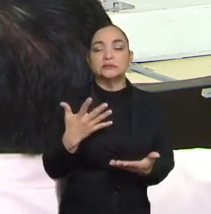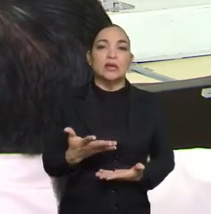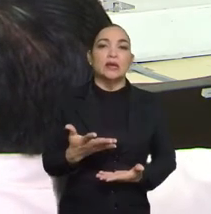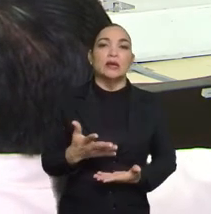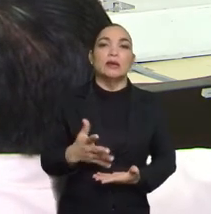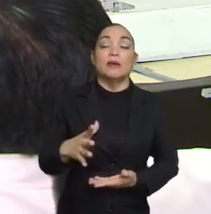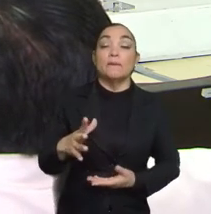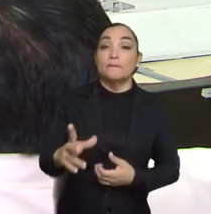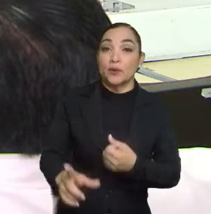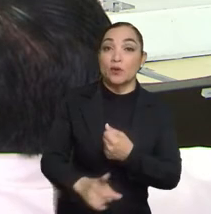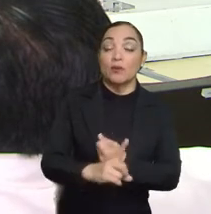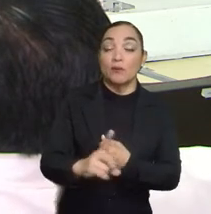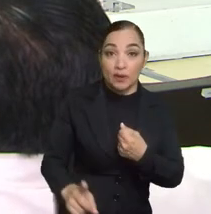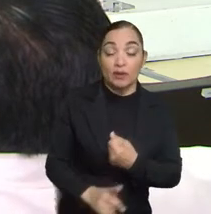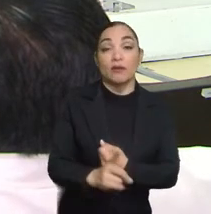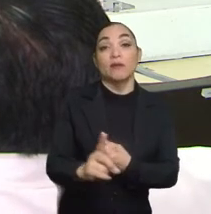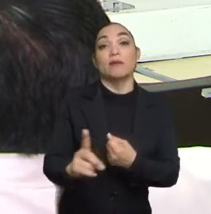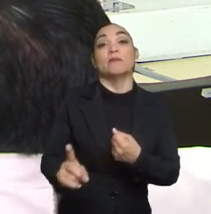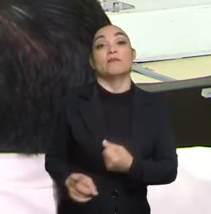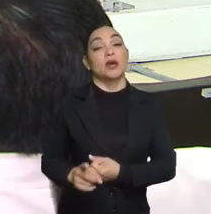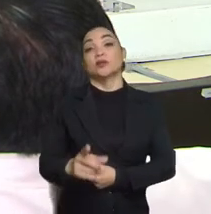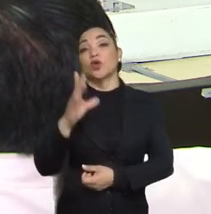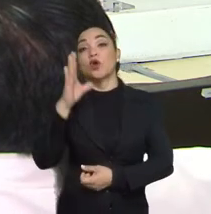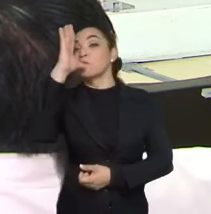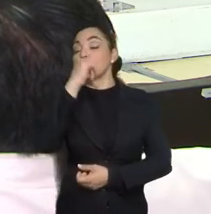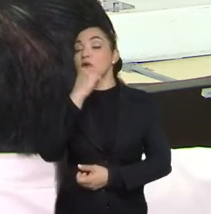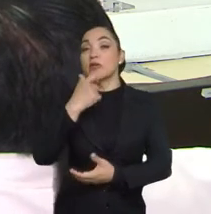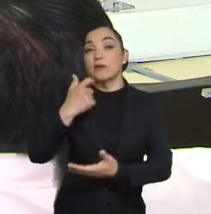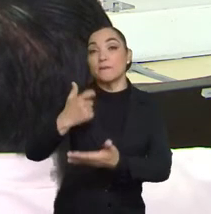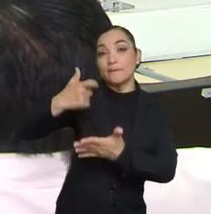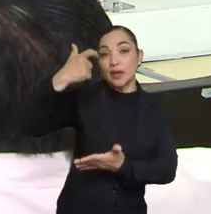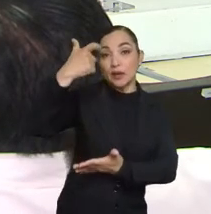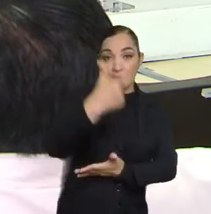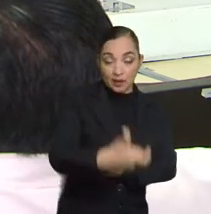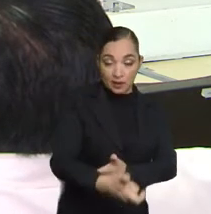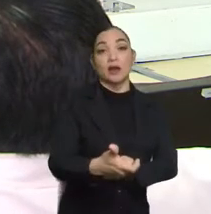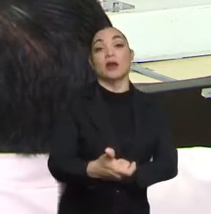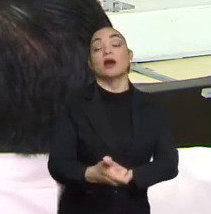falta de pago y que en algún momento han querido quizá vender su vehículo, pero no lo pueden vender porque tienen ese problema